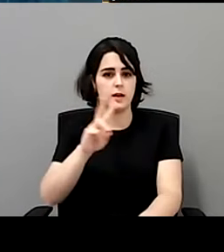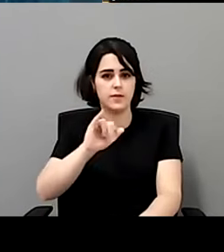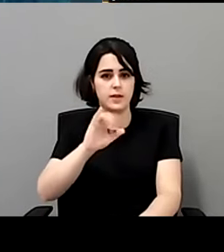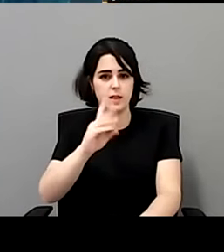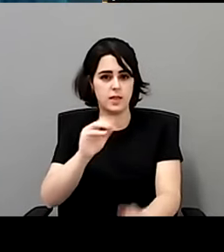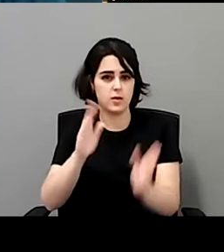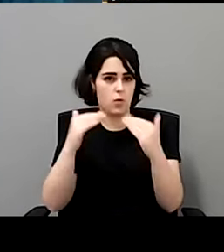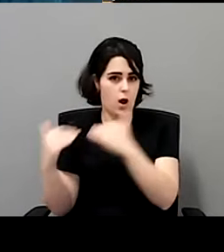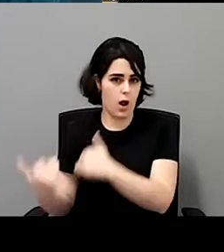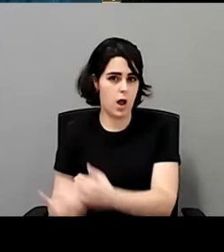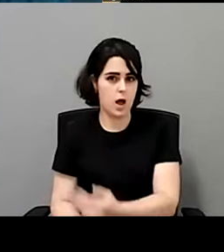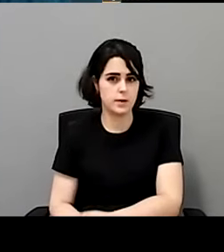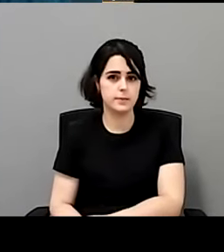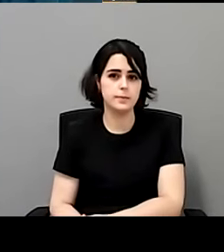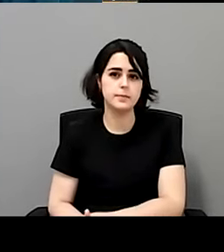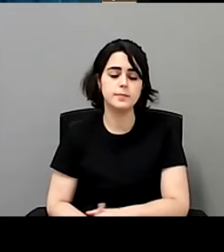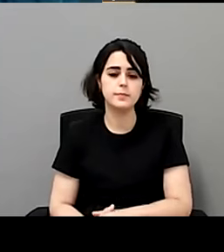aparece ya como espectador.